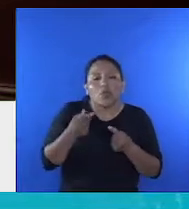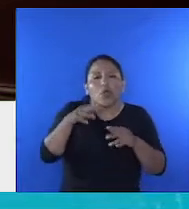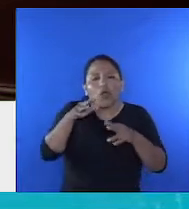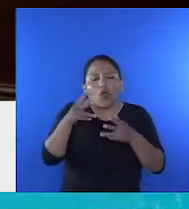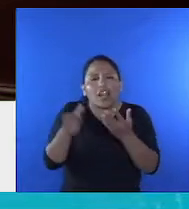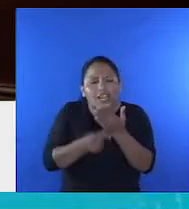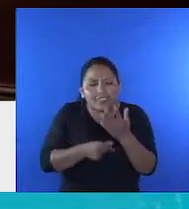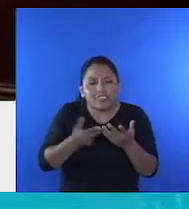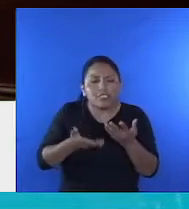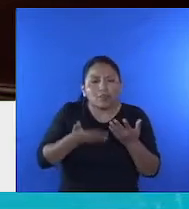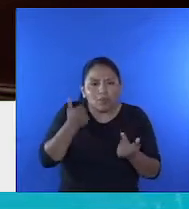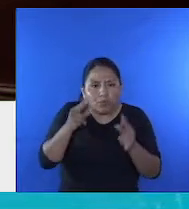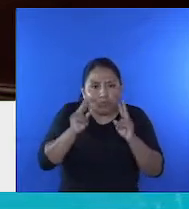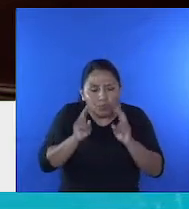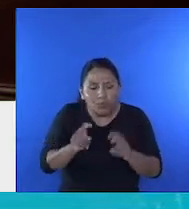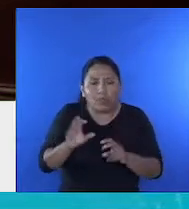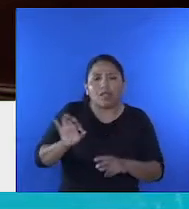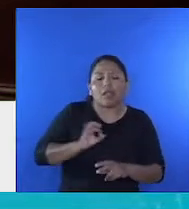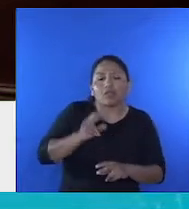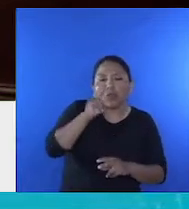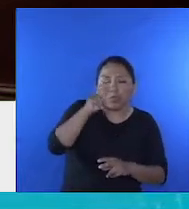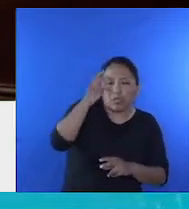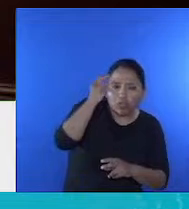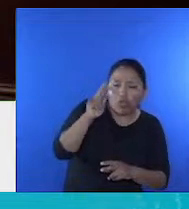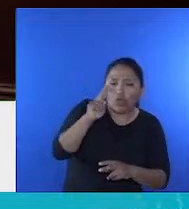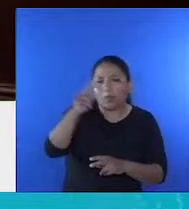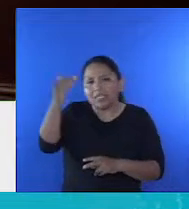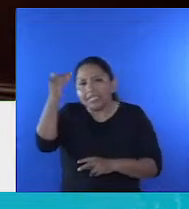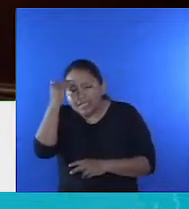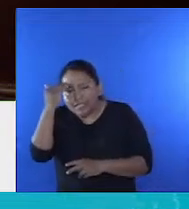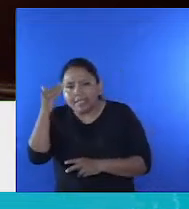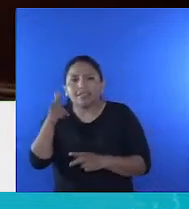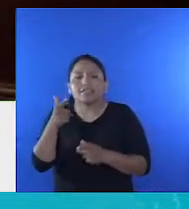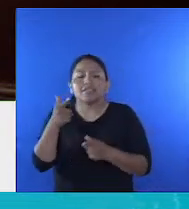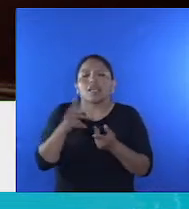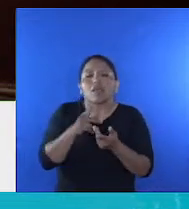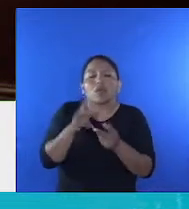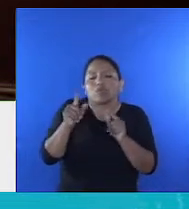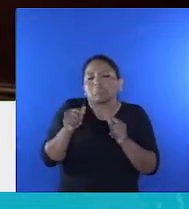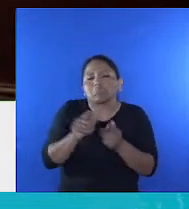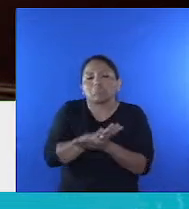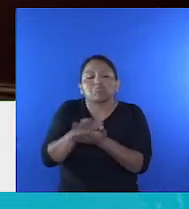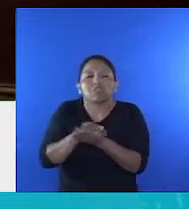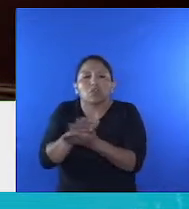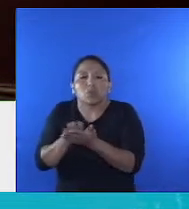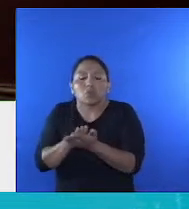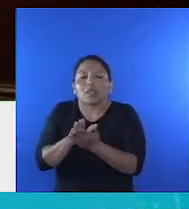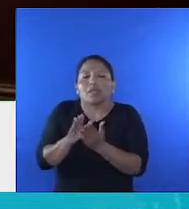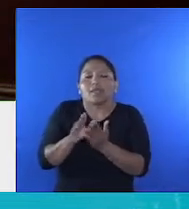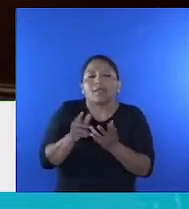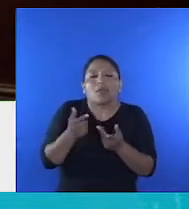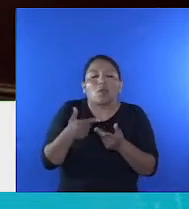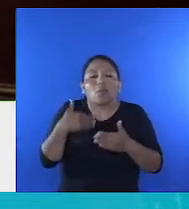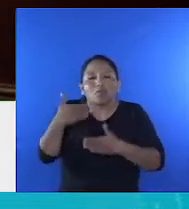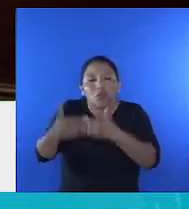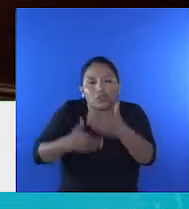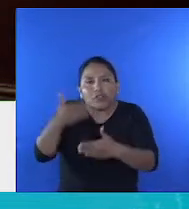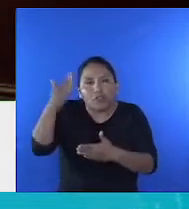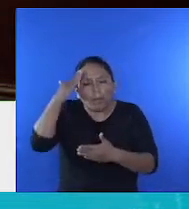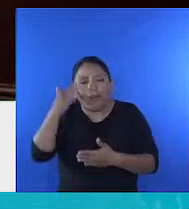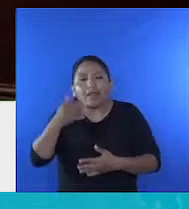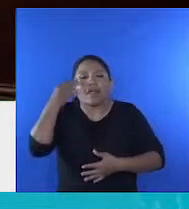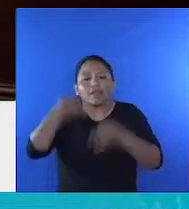los archivos en 2012 y en 2015 y con las distintas medidas reparatorias que se fueron dando, un proceso de memoria,